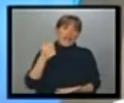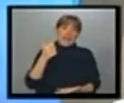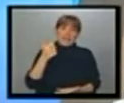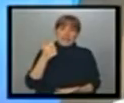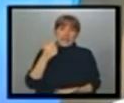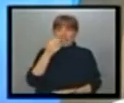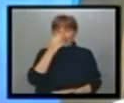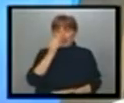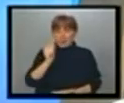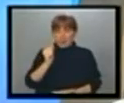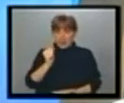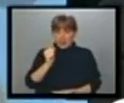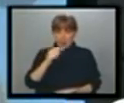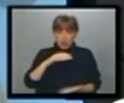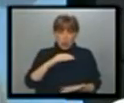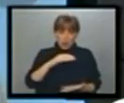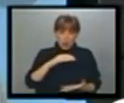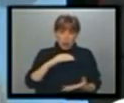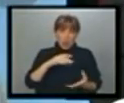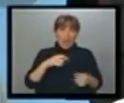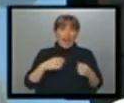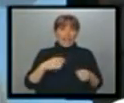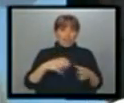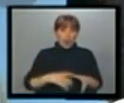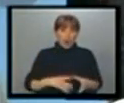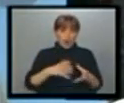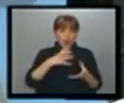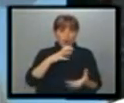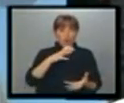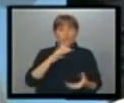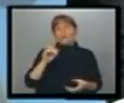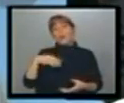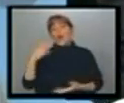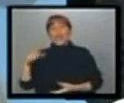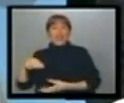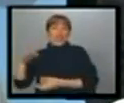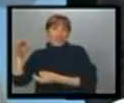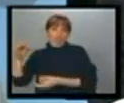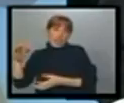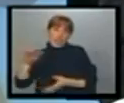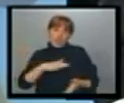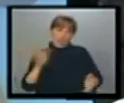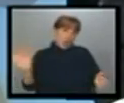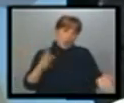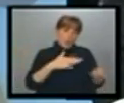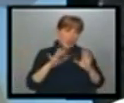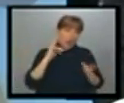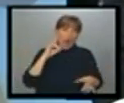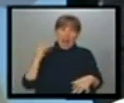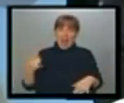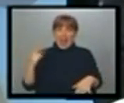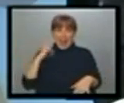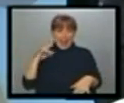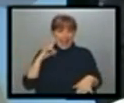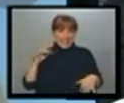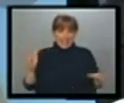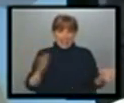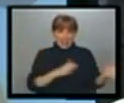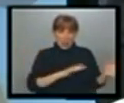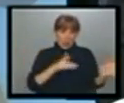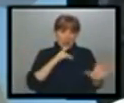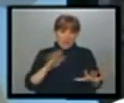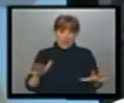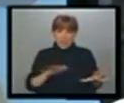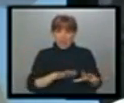20 pesos, un poquito más. Sí, tomamos un promedio de lo que es el sachet, el cartón de larga vida, que obviamente larga vida siempre es un poco